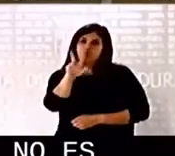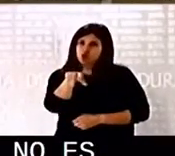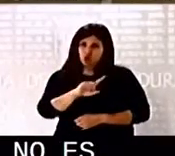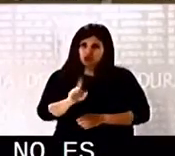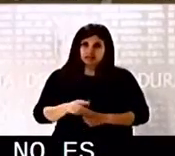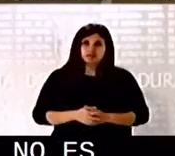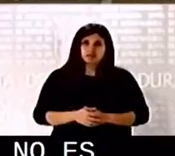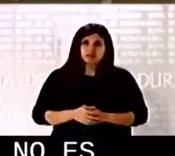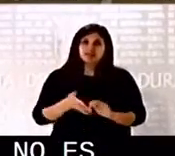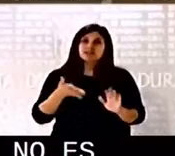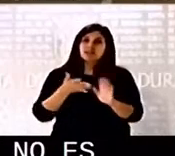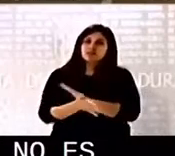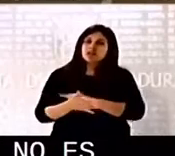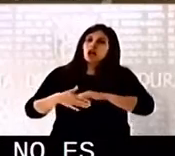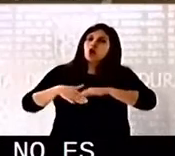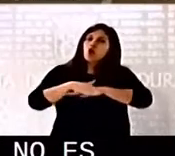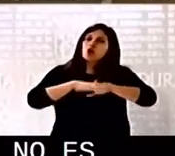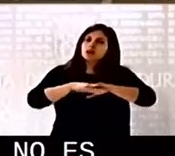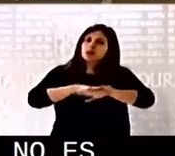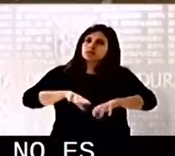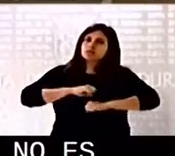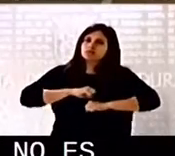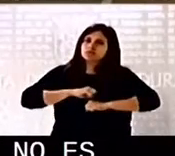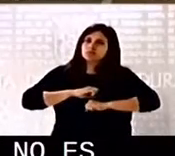esto es gobernar.